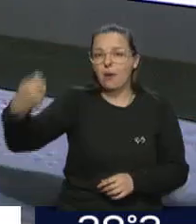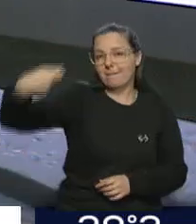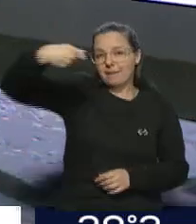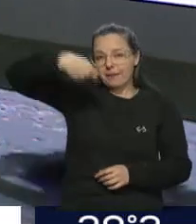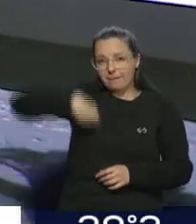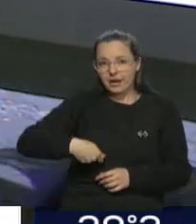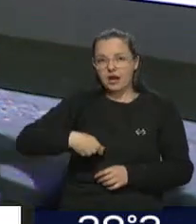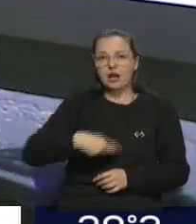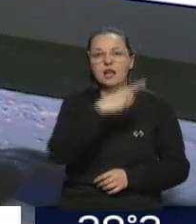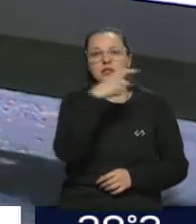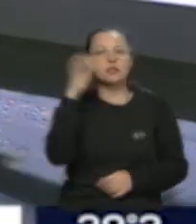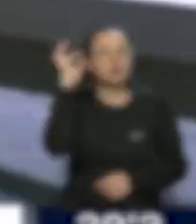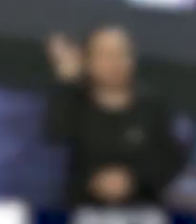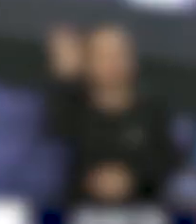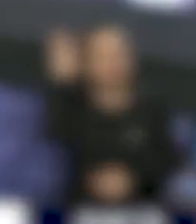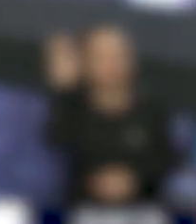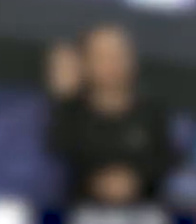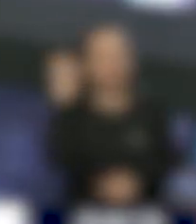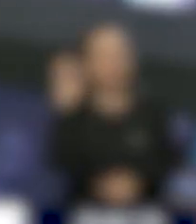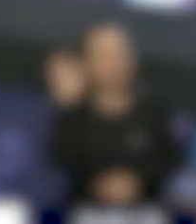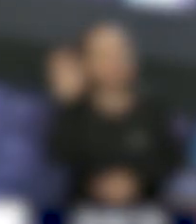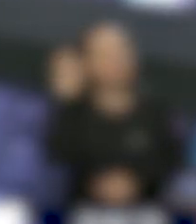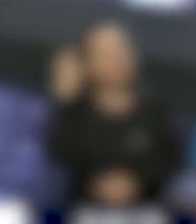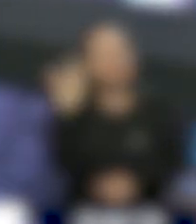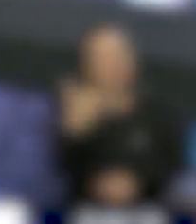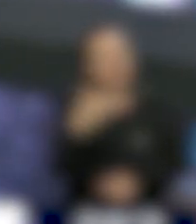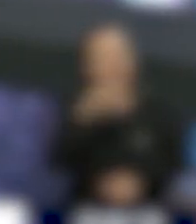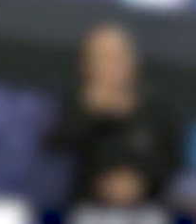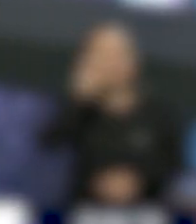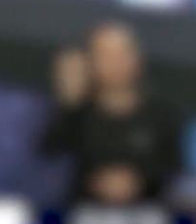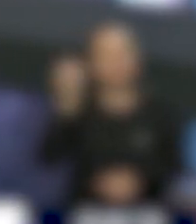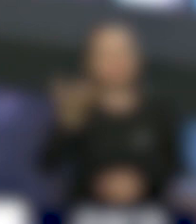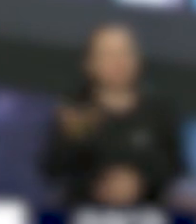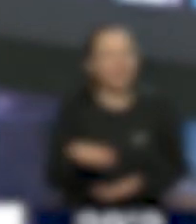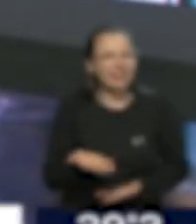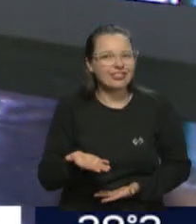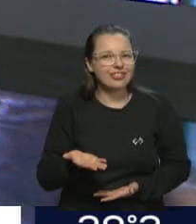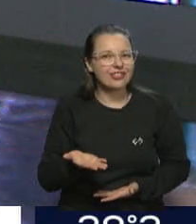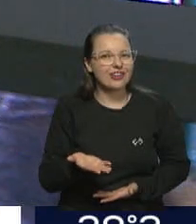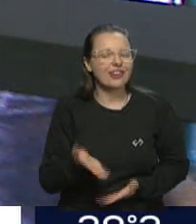ese es el objetivo y se trata de alguna manera de que ese dinero se termine volcando al consumo.